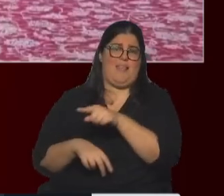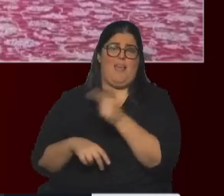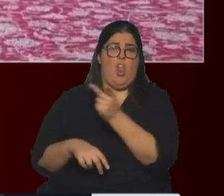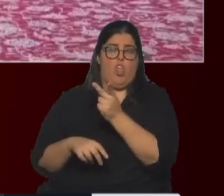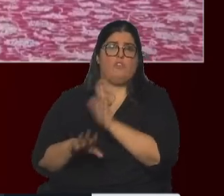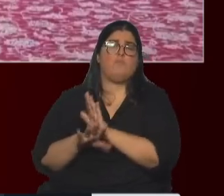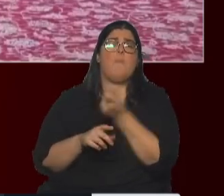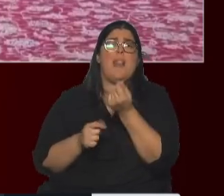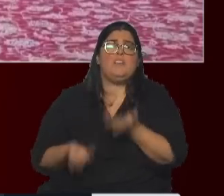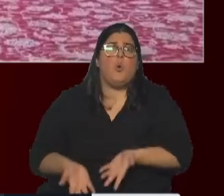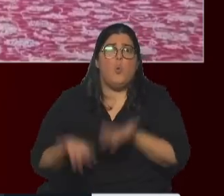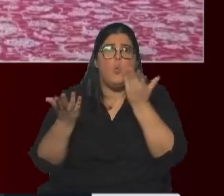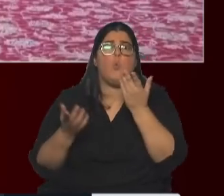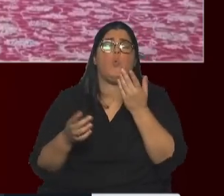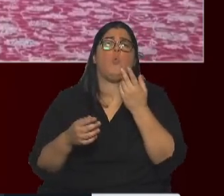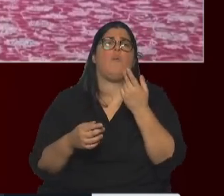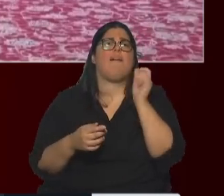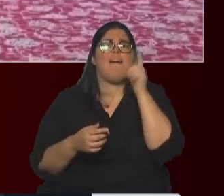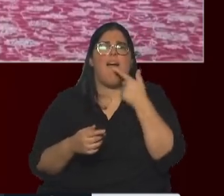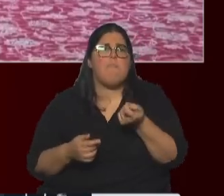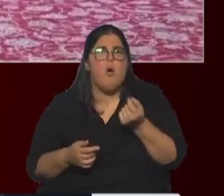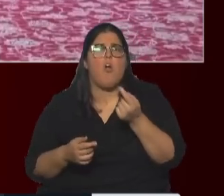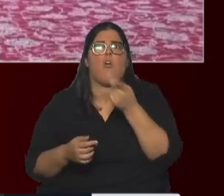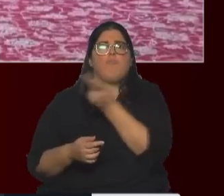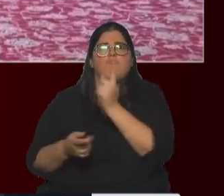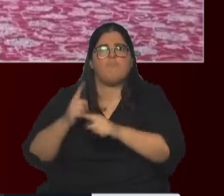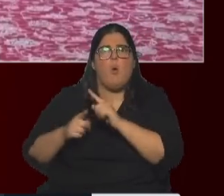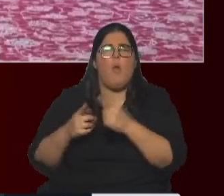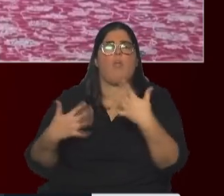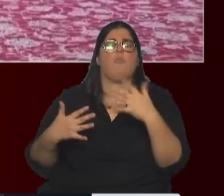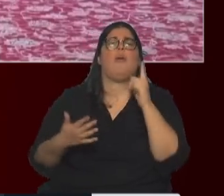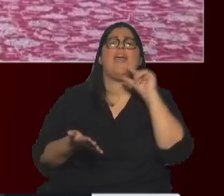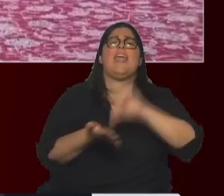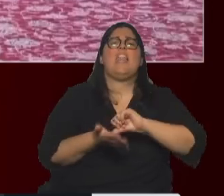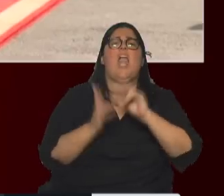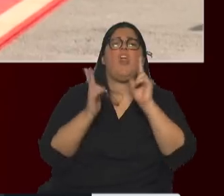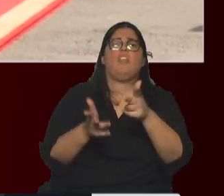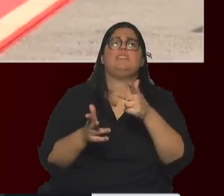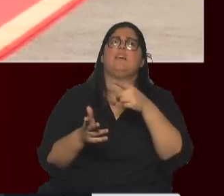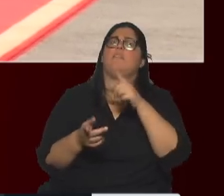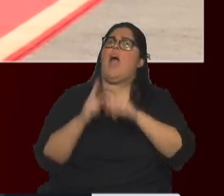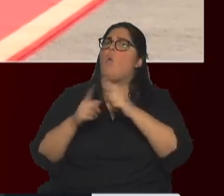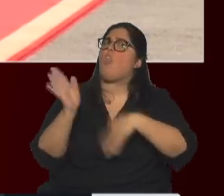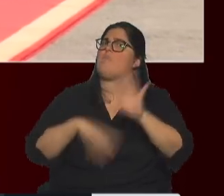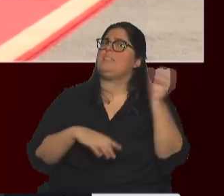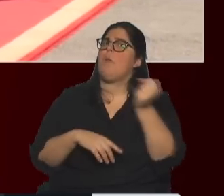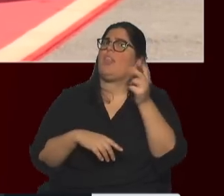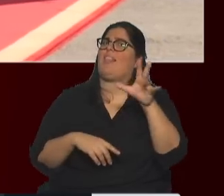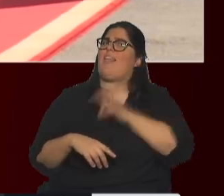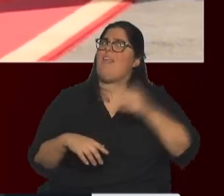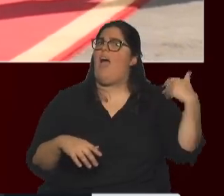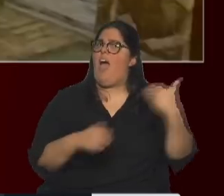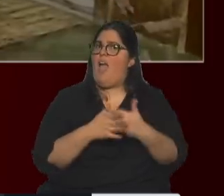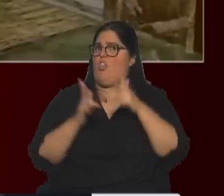aumento de los precios, firmar un acuerdo de esta envergadura que Irán lo calificó en el acuerdo más importante de los últimos 30 años de